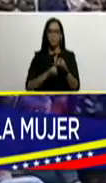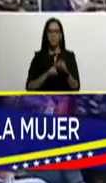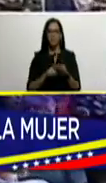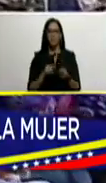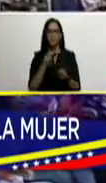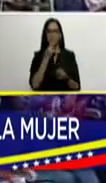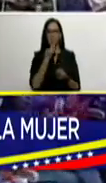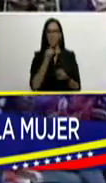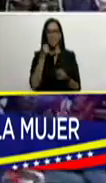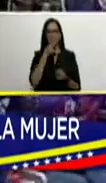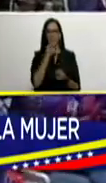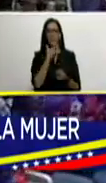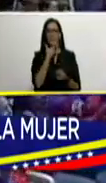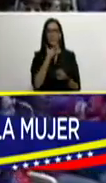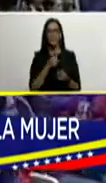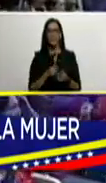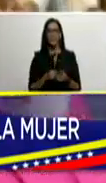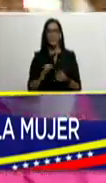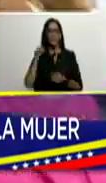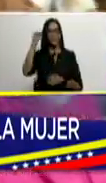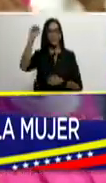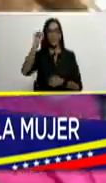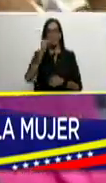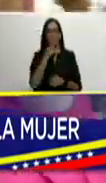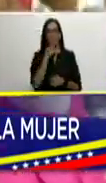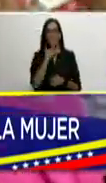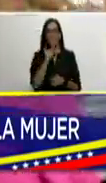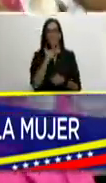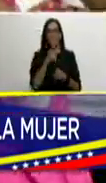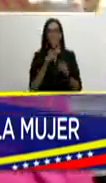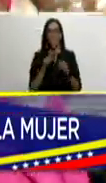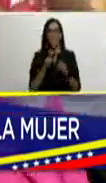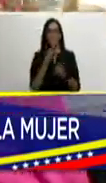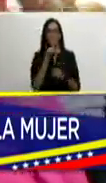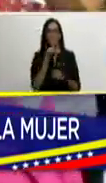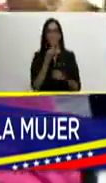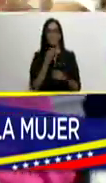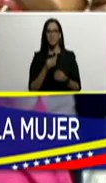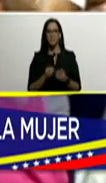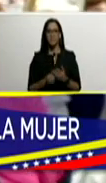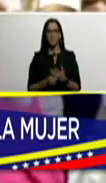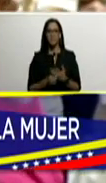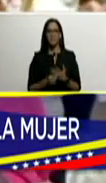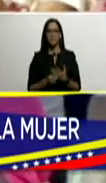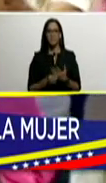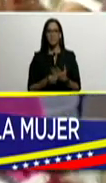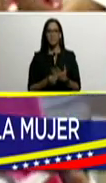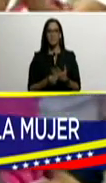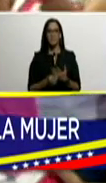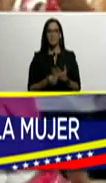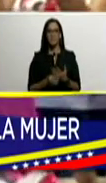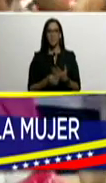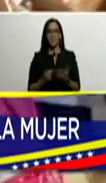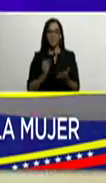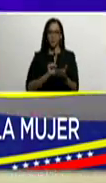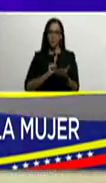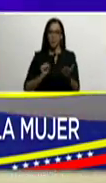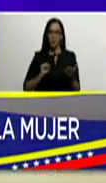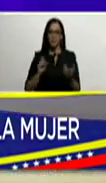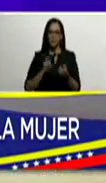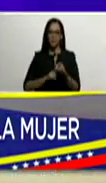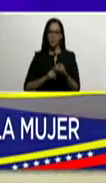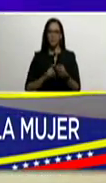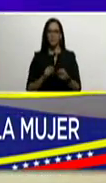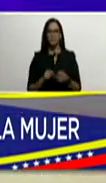la bonita, Super Silita, para que tome nota, Silita.